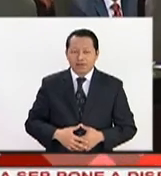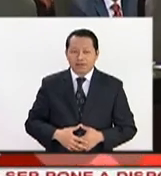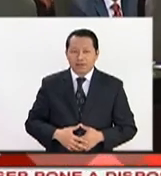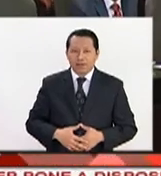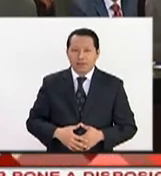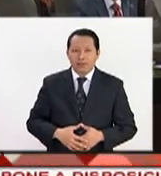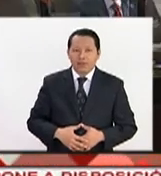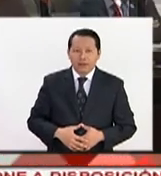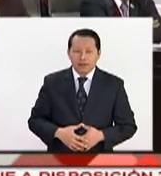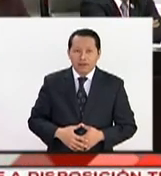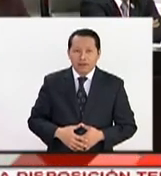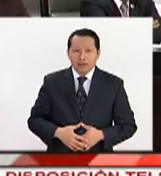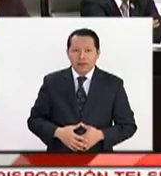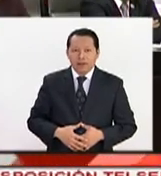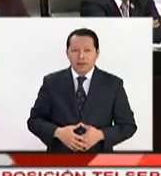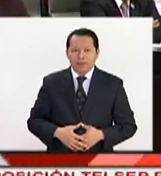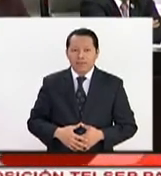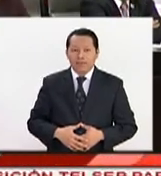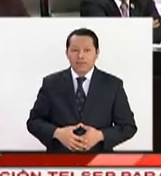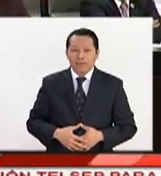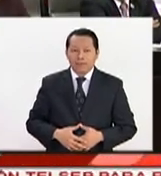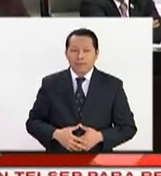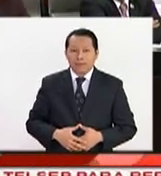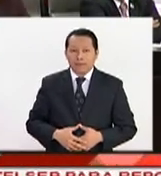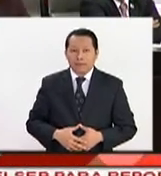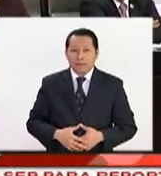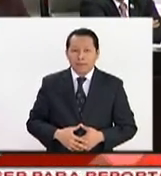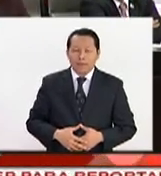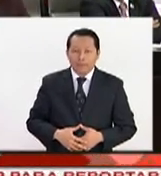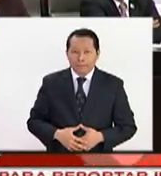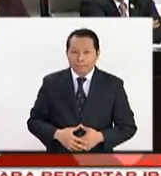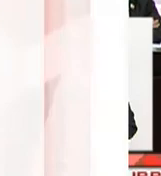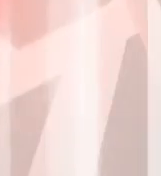investigadores de calidad. Lo vemos y escuchamos nuevamente a Jorge Stefan.